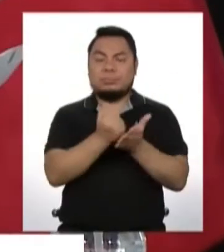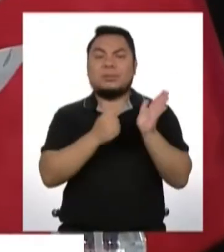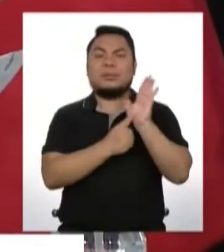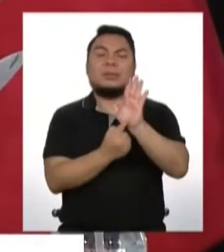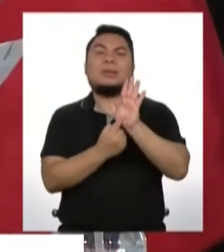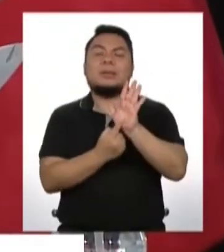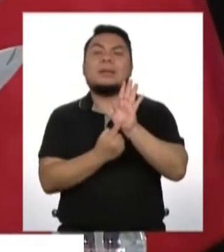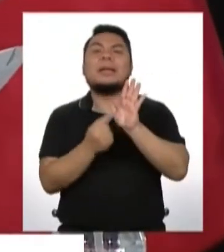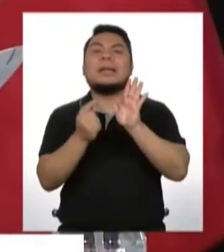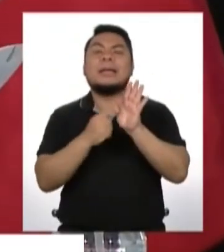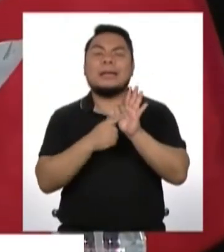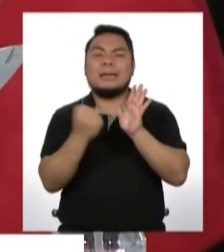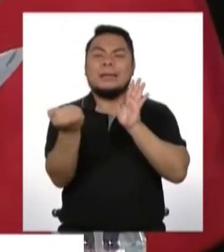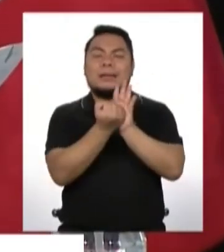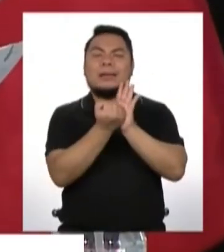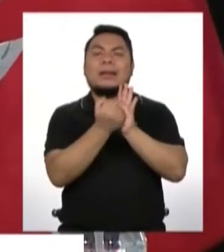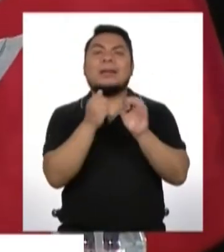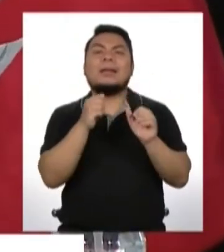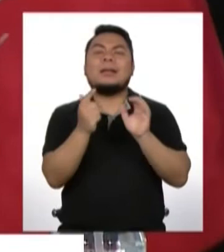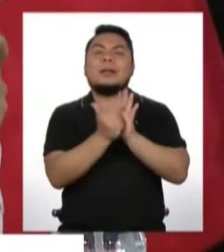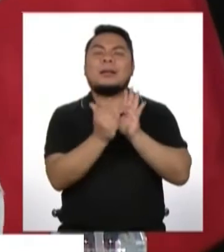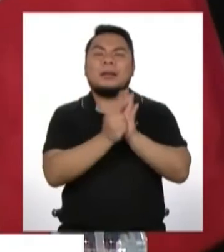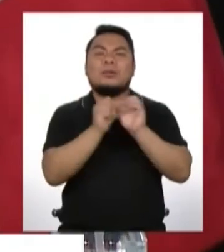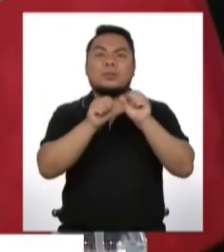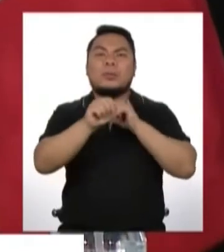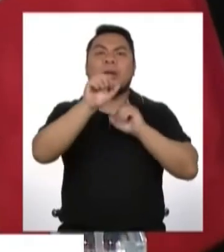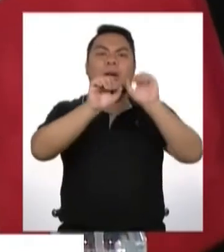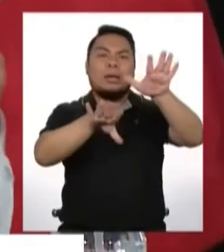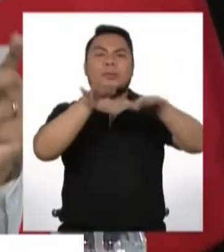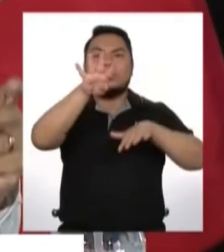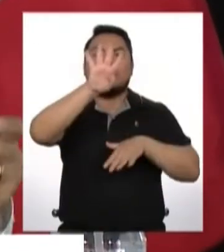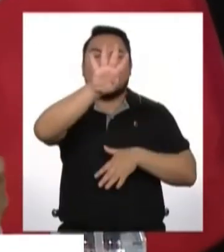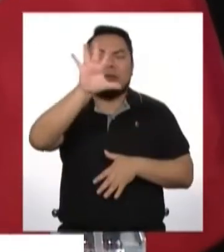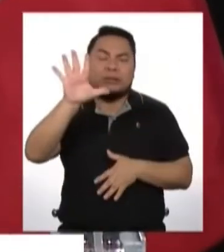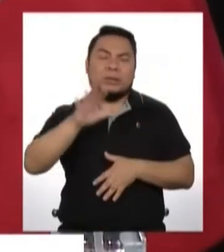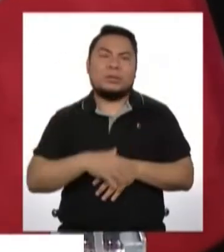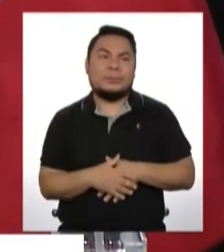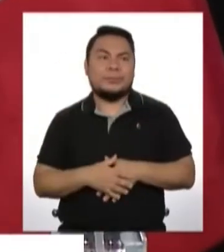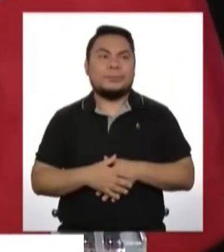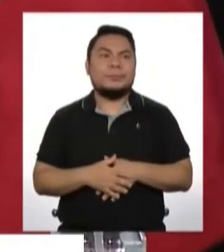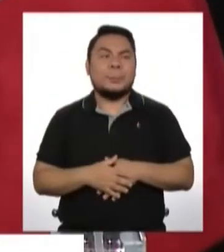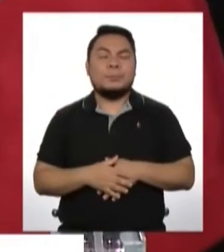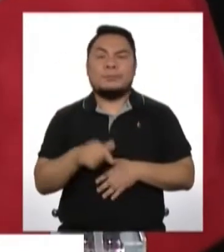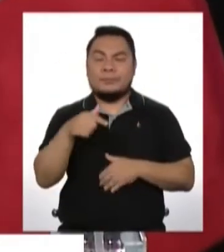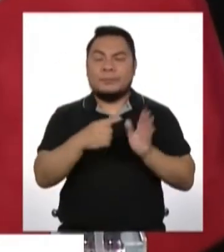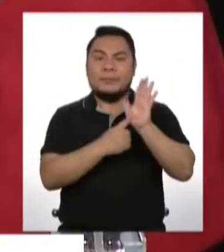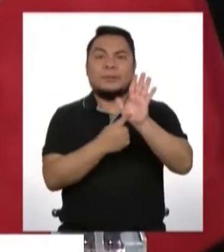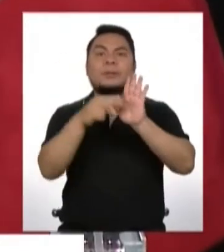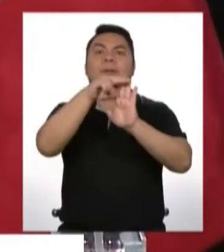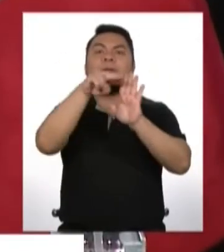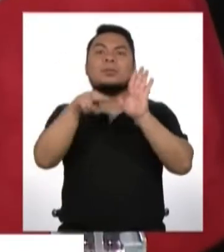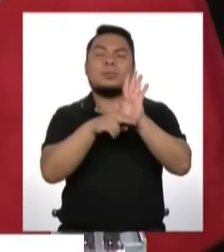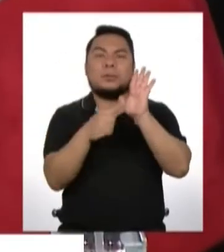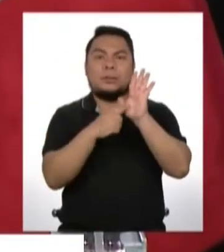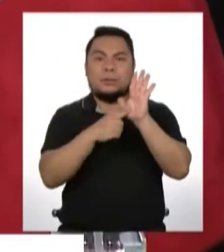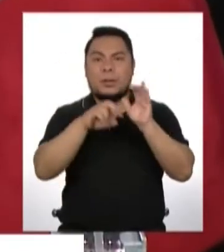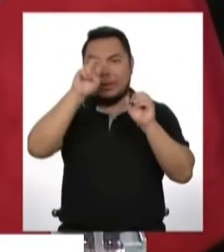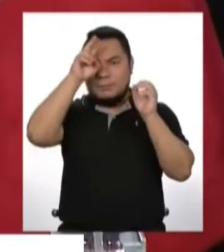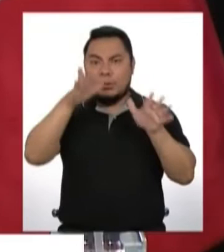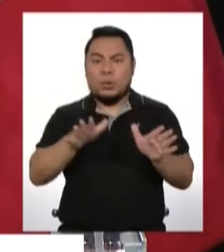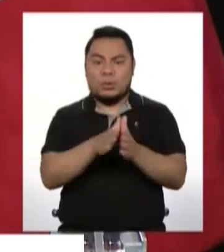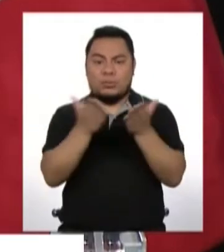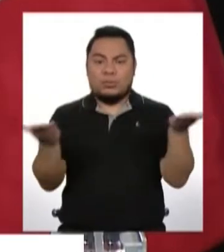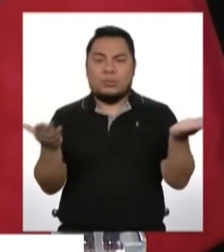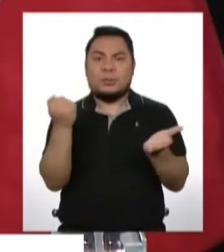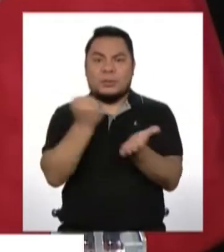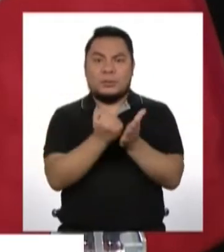decreto legislativo número 1445. El 1445, aquí están las normas legales del peruano.